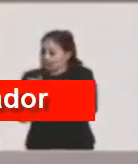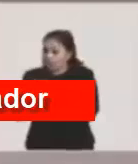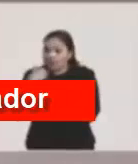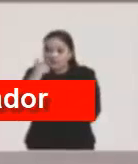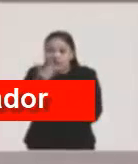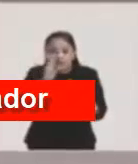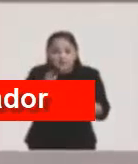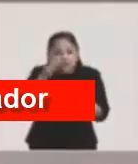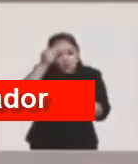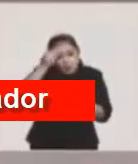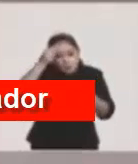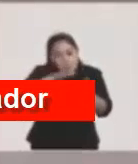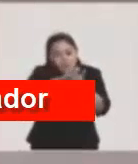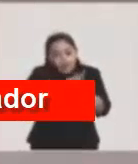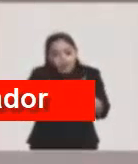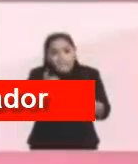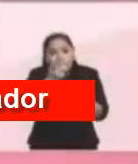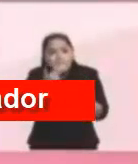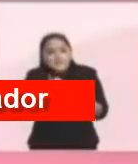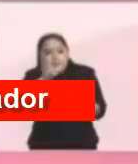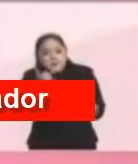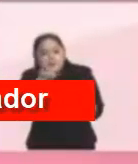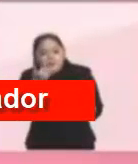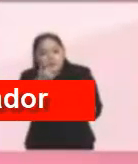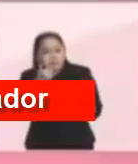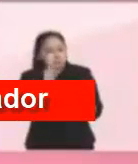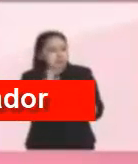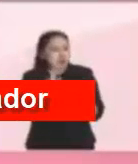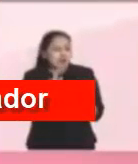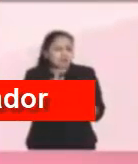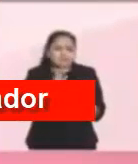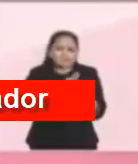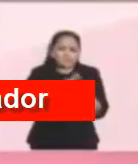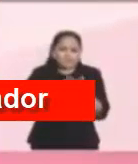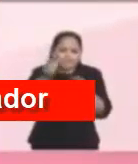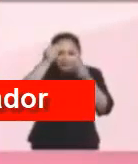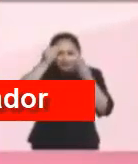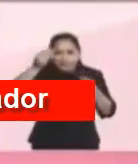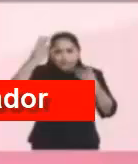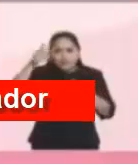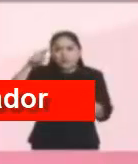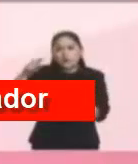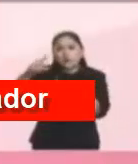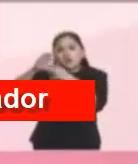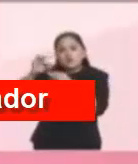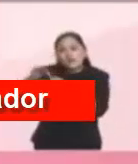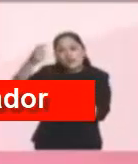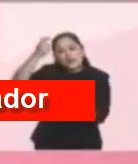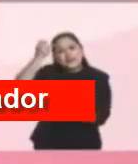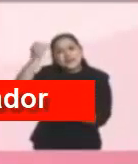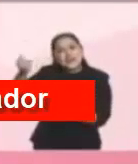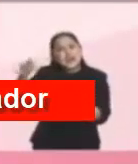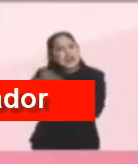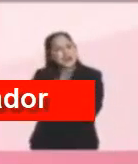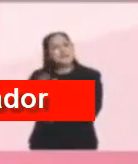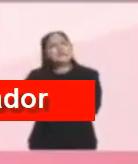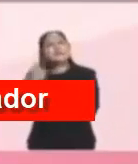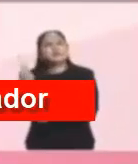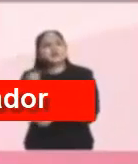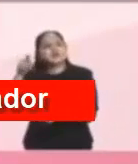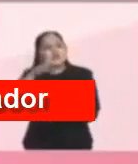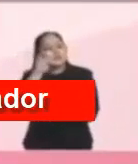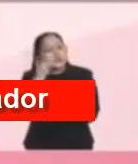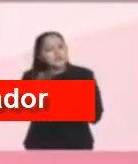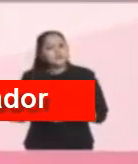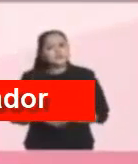la ministra Sánchez Cordero llevó los papeles en donde nos comprometimos para entregar la 3 de 3 y para entregar el pago de impuestos de Andrés